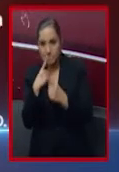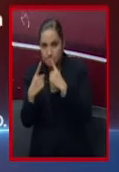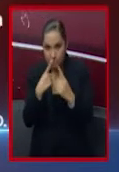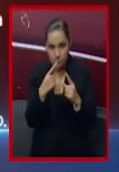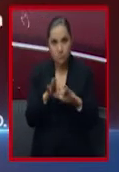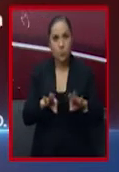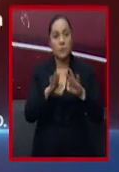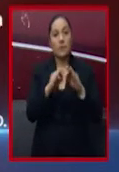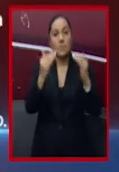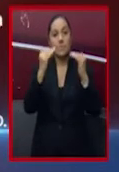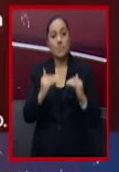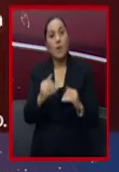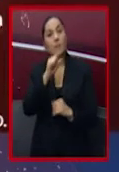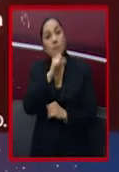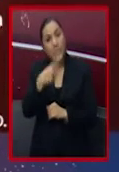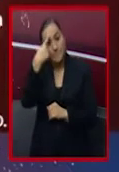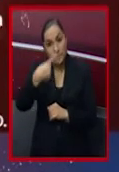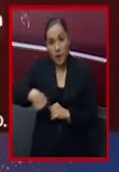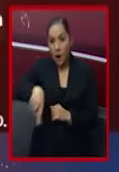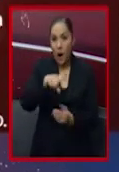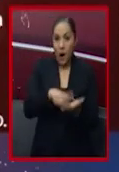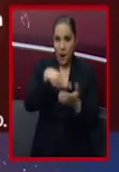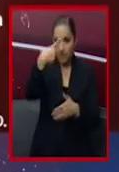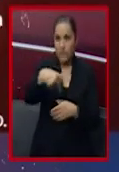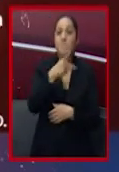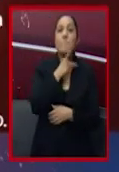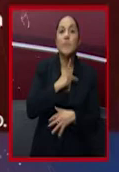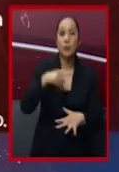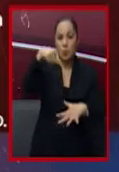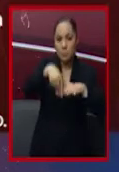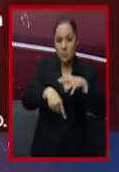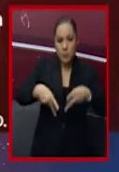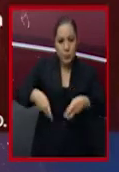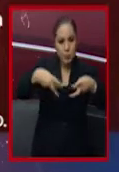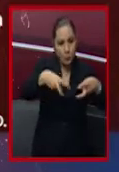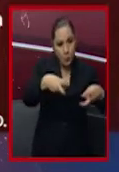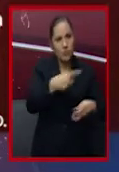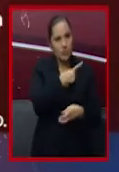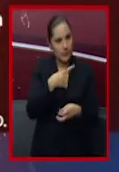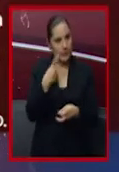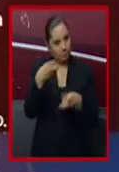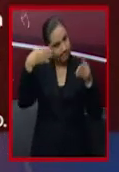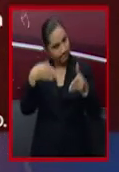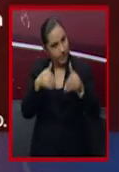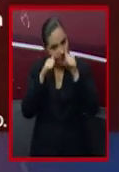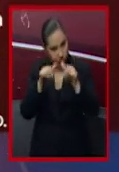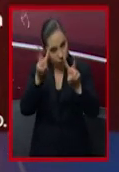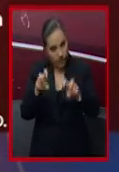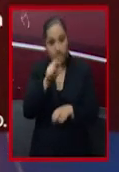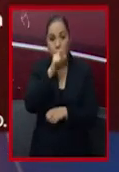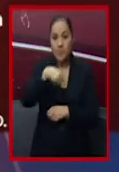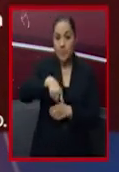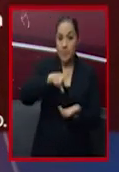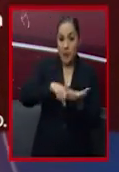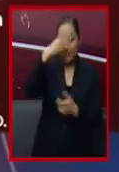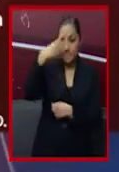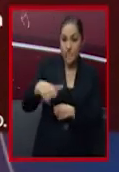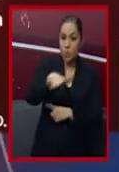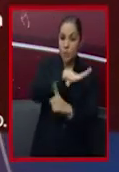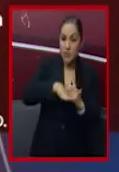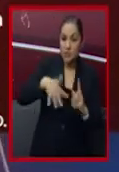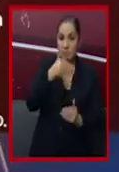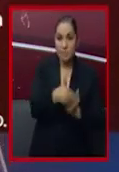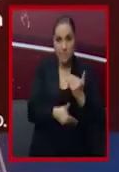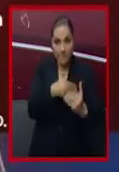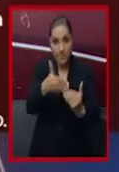las refinerías del país e impulsar una política agresiva en materia de desarrollo social y vigilar el correcto funcionamiento de los